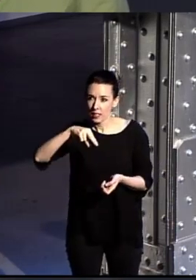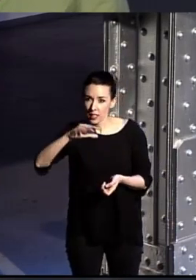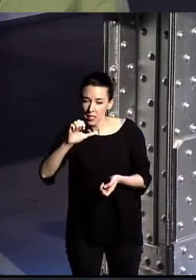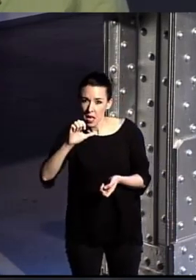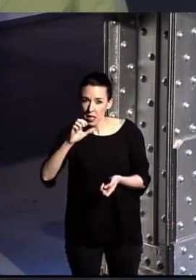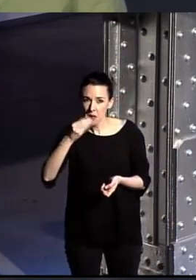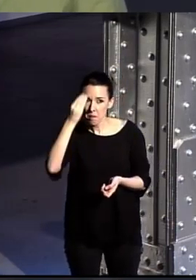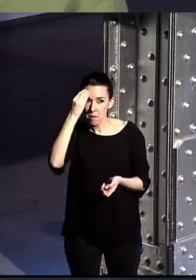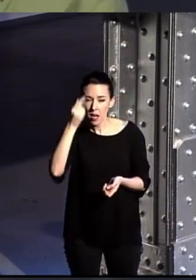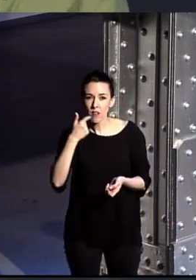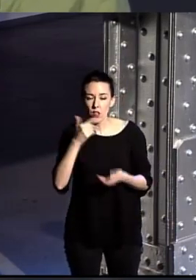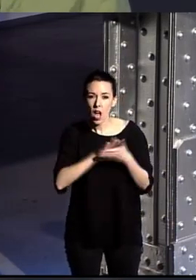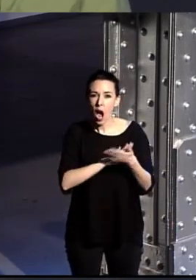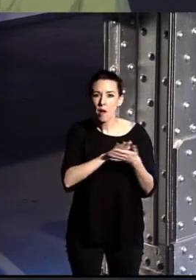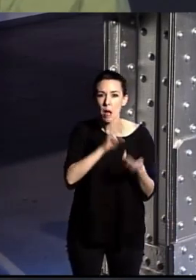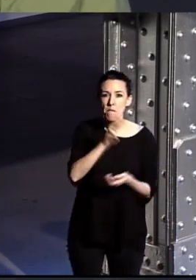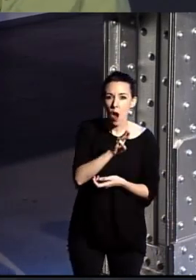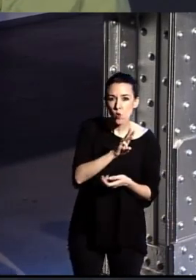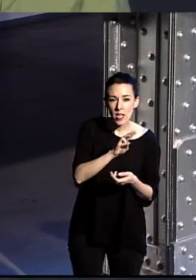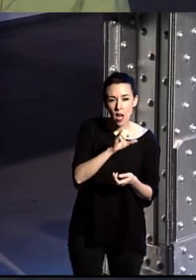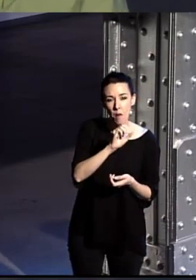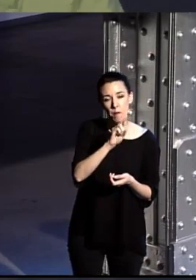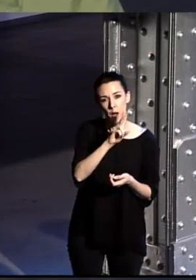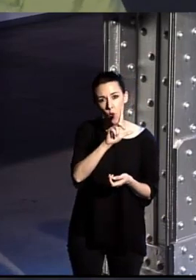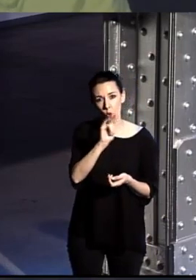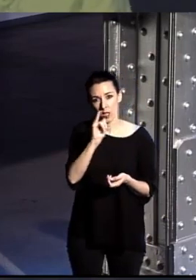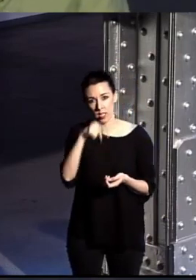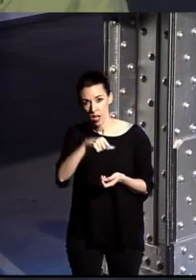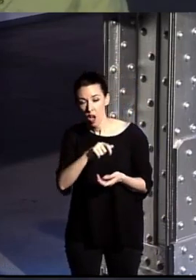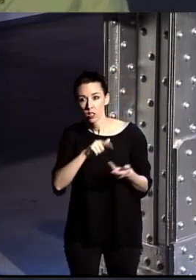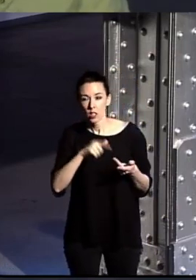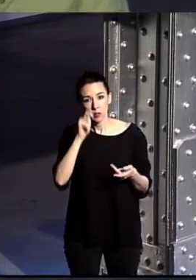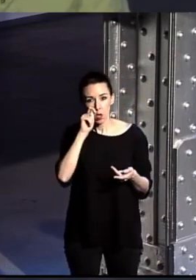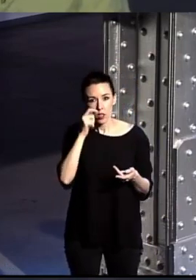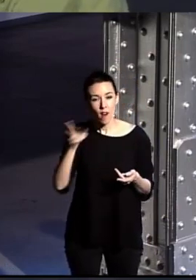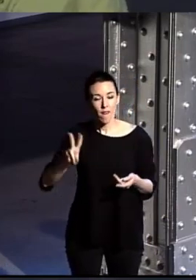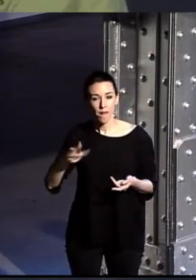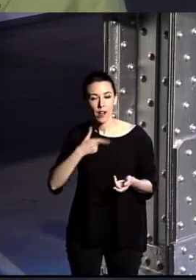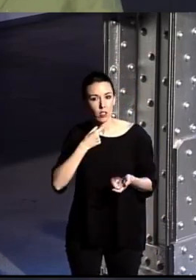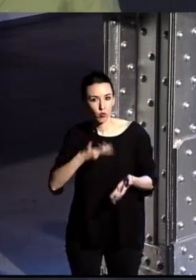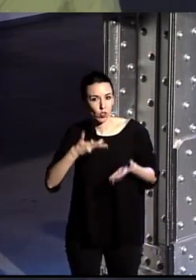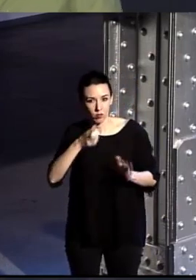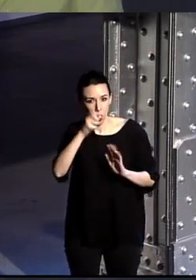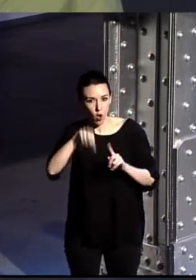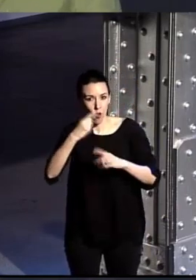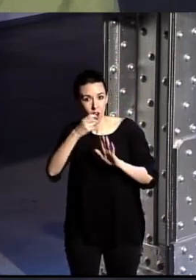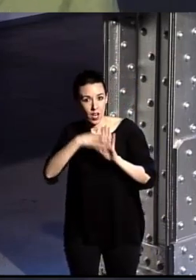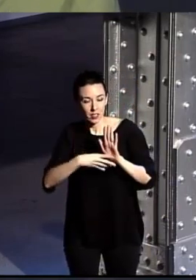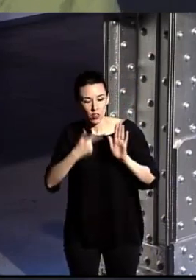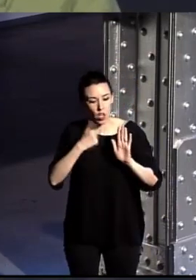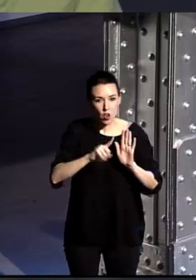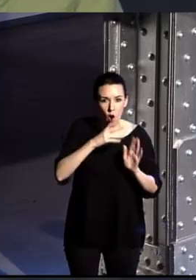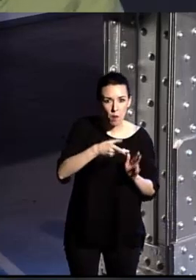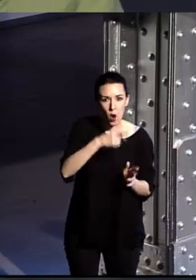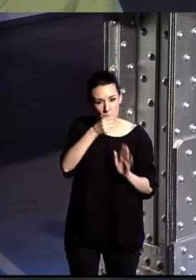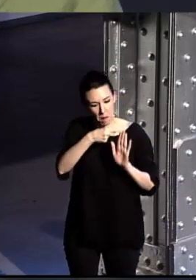País de las Pieles. Cuando habla de Paulina Barnett como exploradora y como... Entonces, como Verne le encanta luego hacer sus listas, ¿no? De repente, no, porque